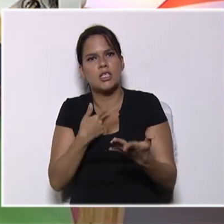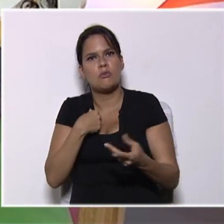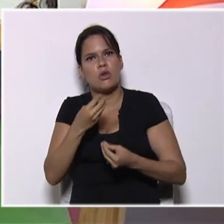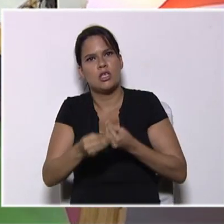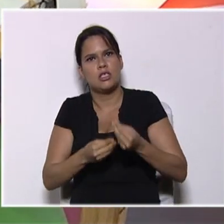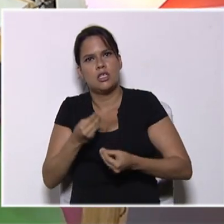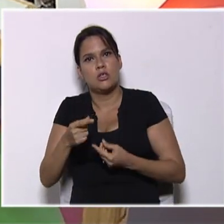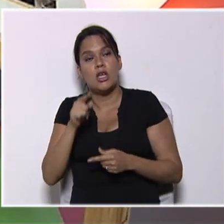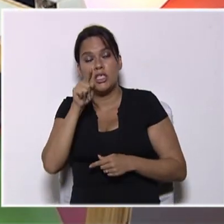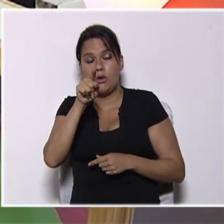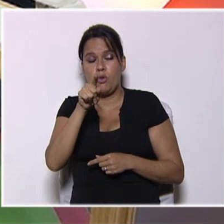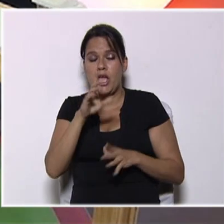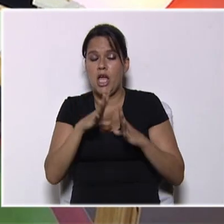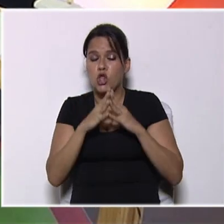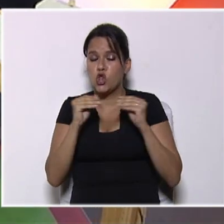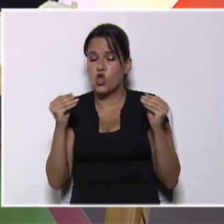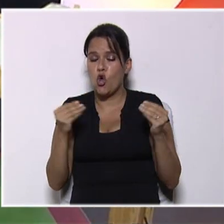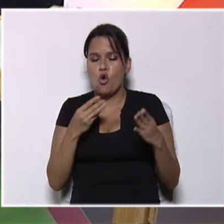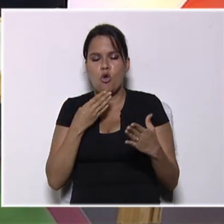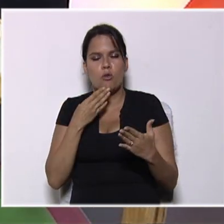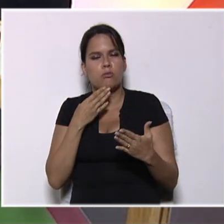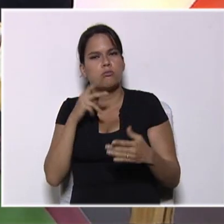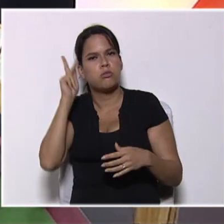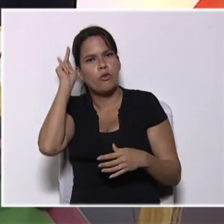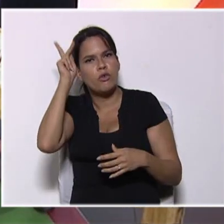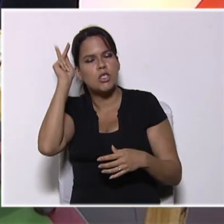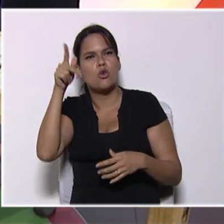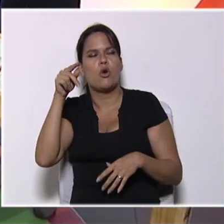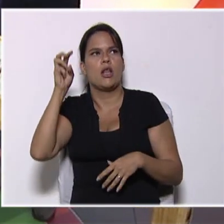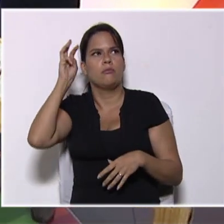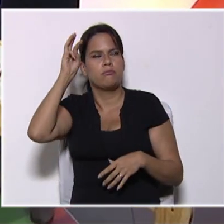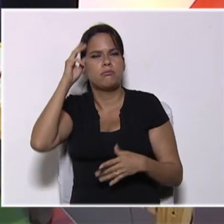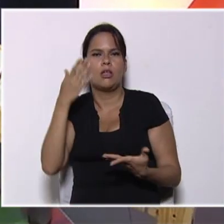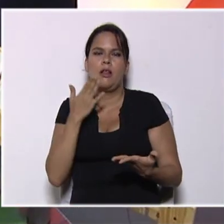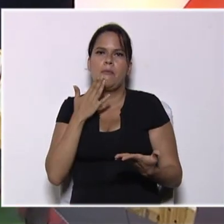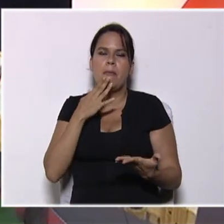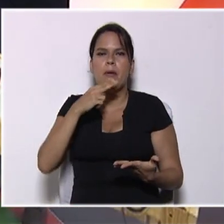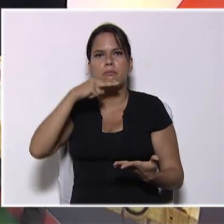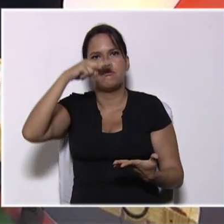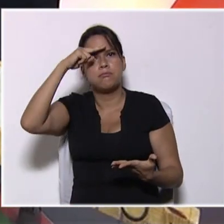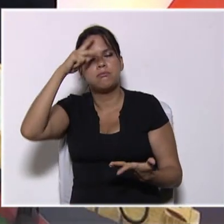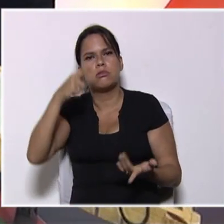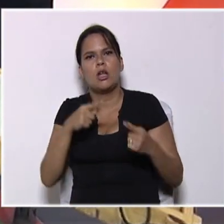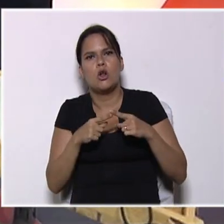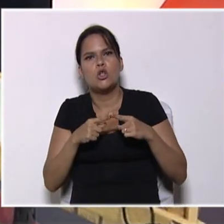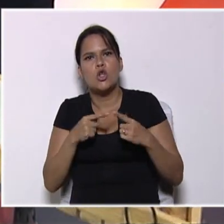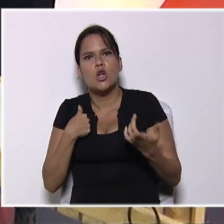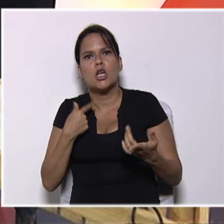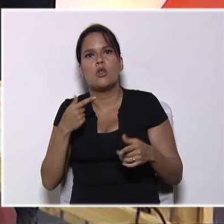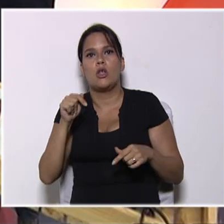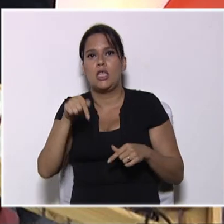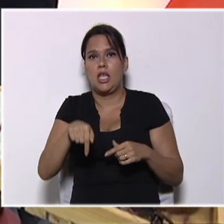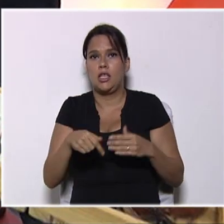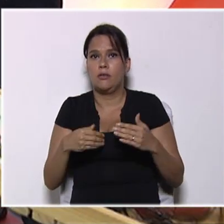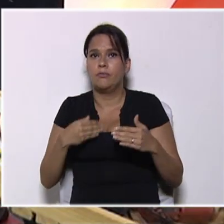como a ella, a todos los profesores, a los maestros, a las mamás, a los abuelos, a los tíos, que durante este primer momento, que ya está próximo